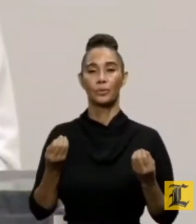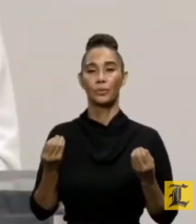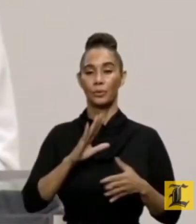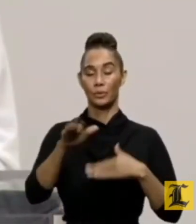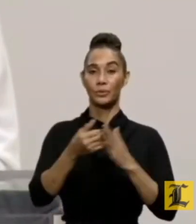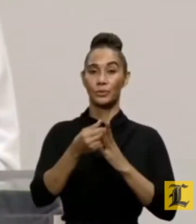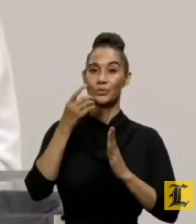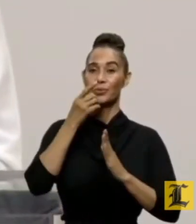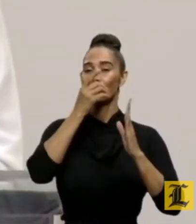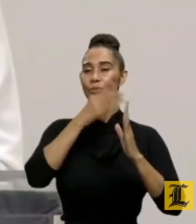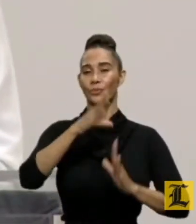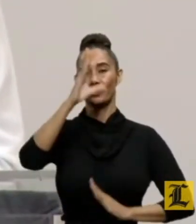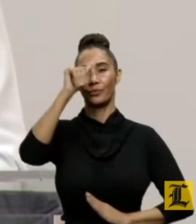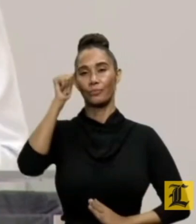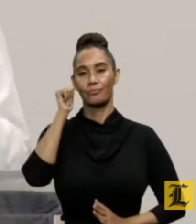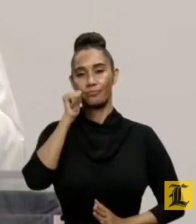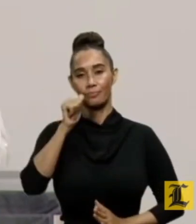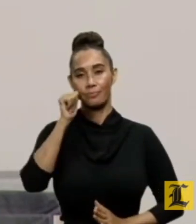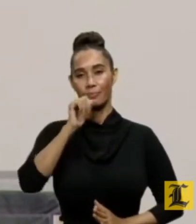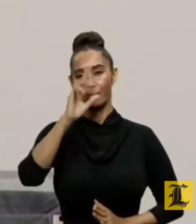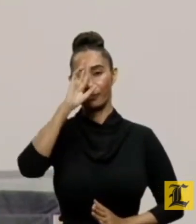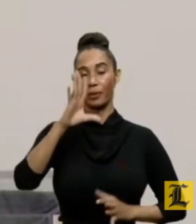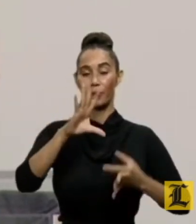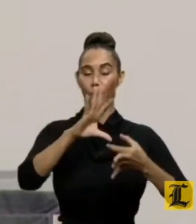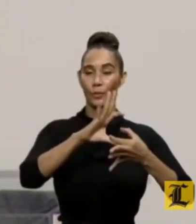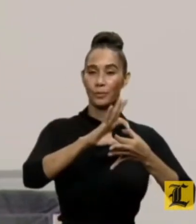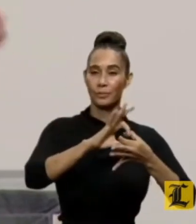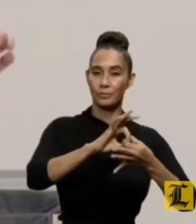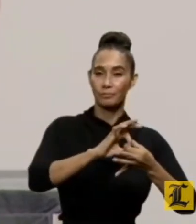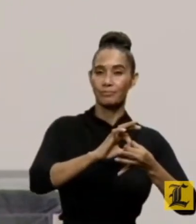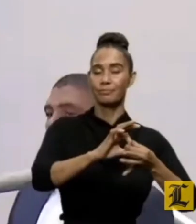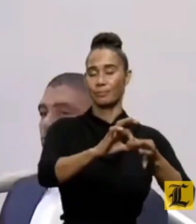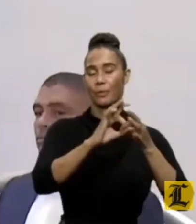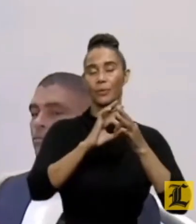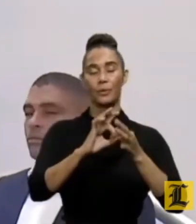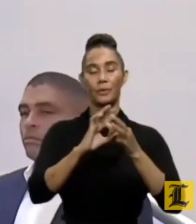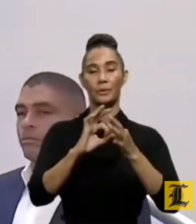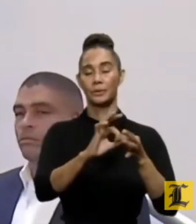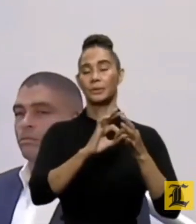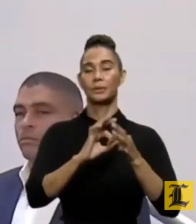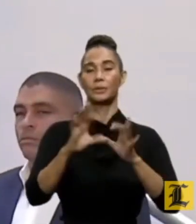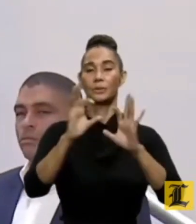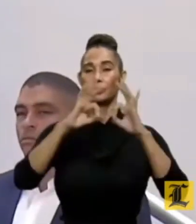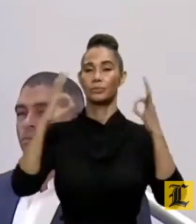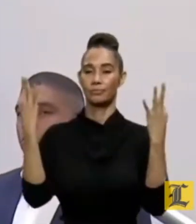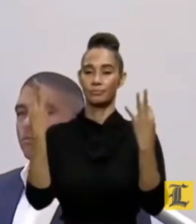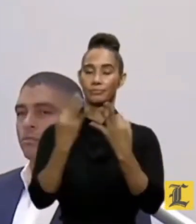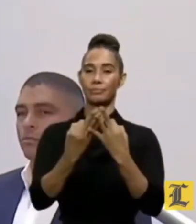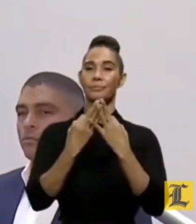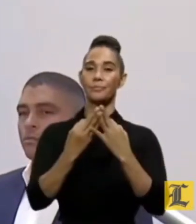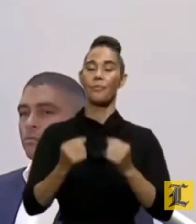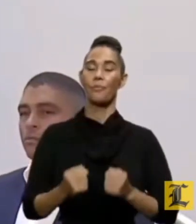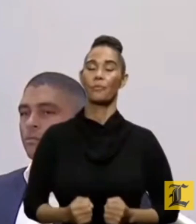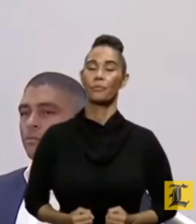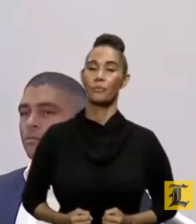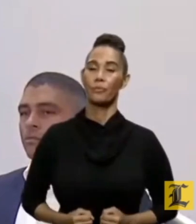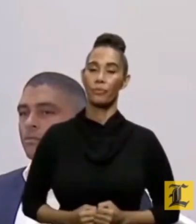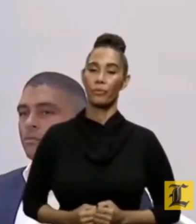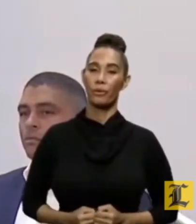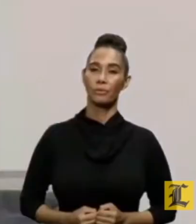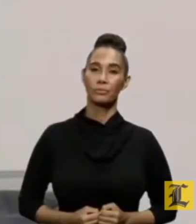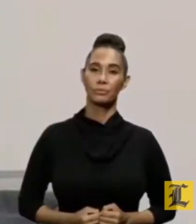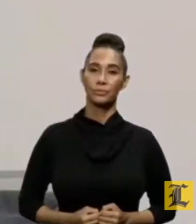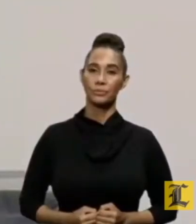los dominicanos y las dominicanas, unidos, unidos como una gran familia. Esa